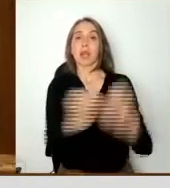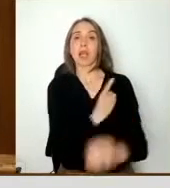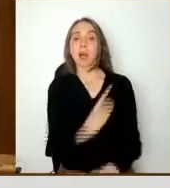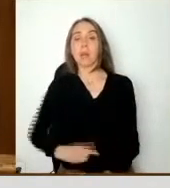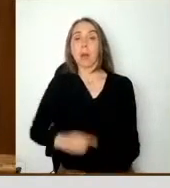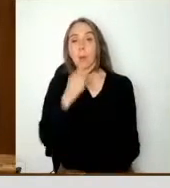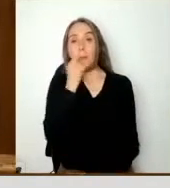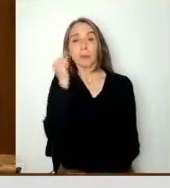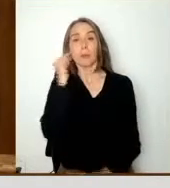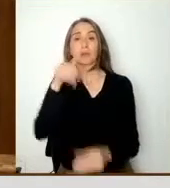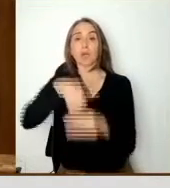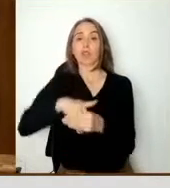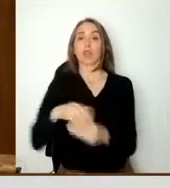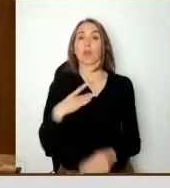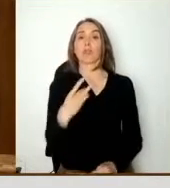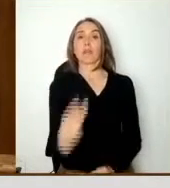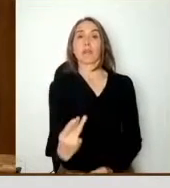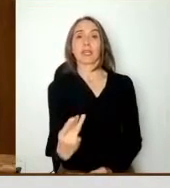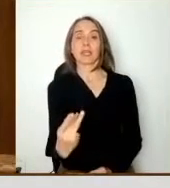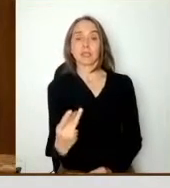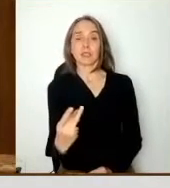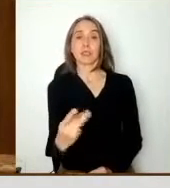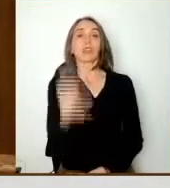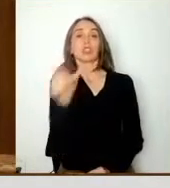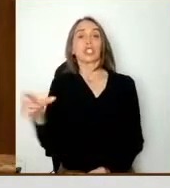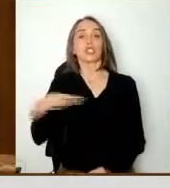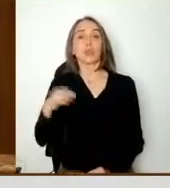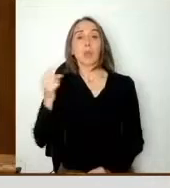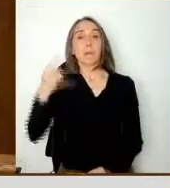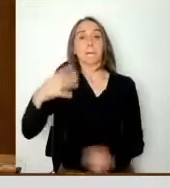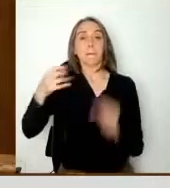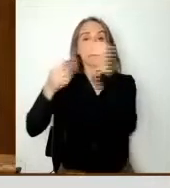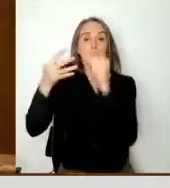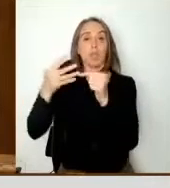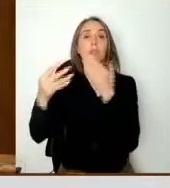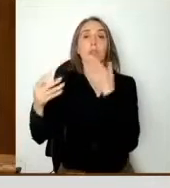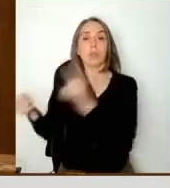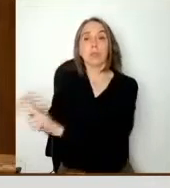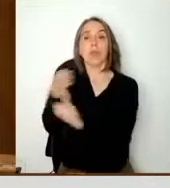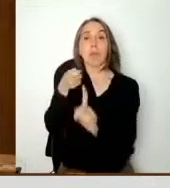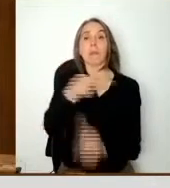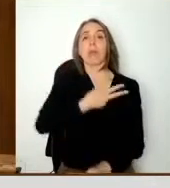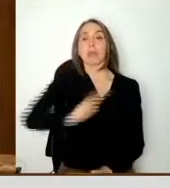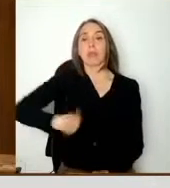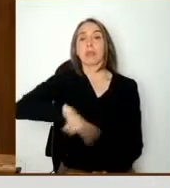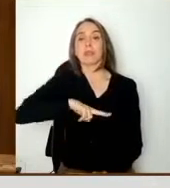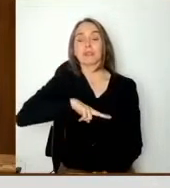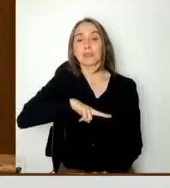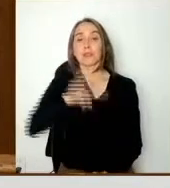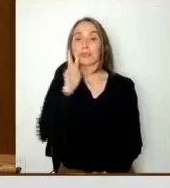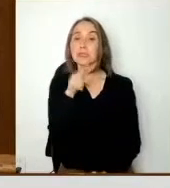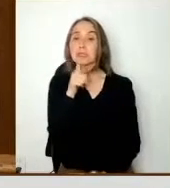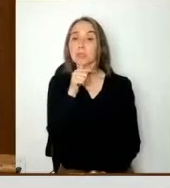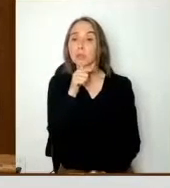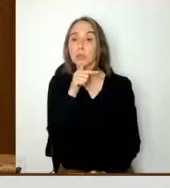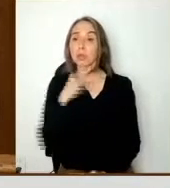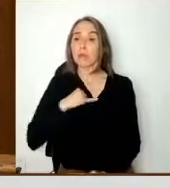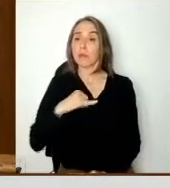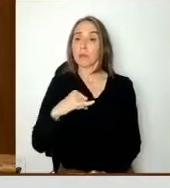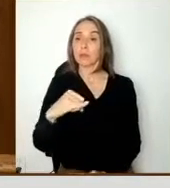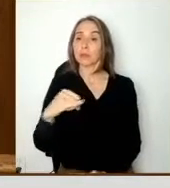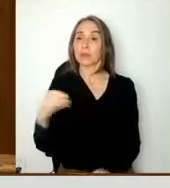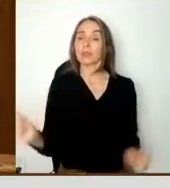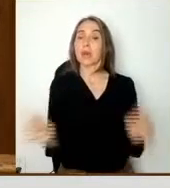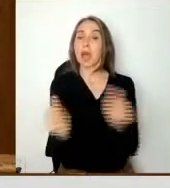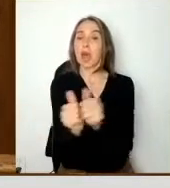electa. Las prioridades de la ciudadanía también son las nuestras. Por lo que sin lugar a dudas seguiremos acompañando al